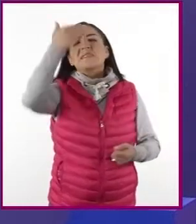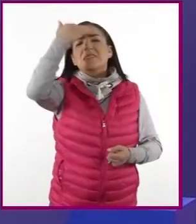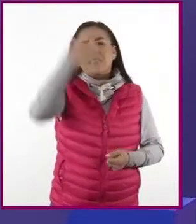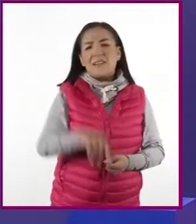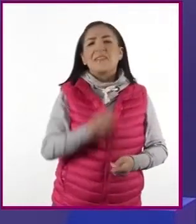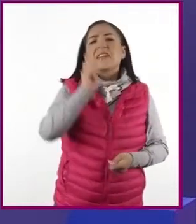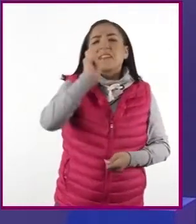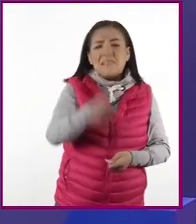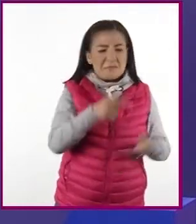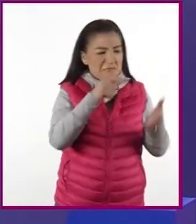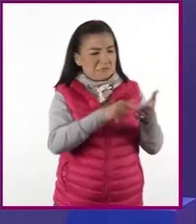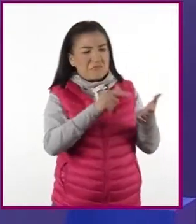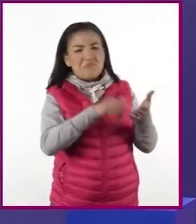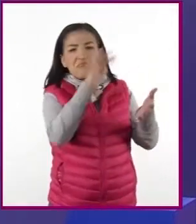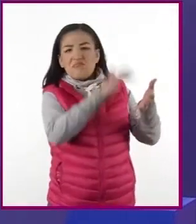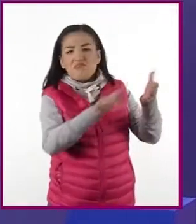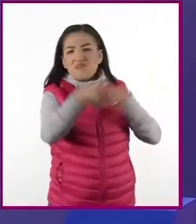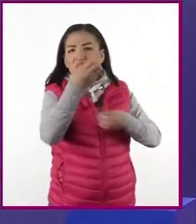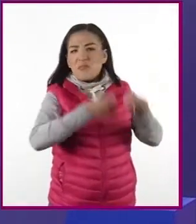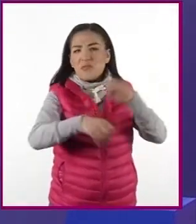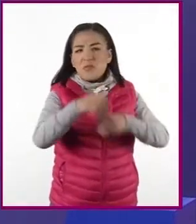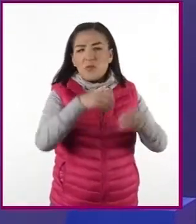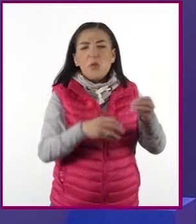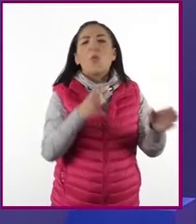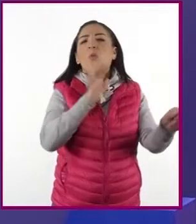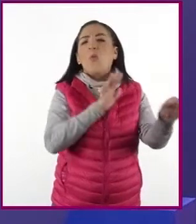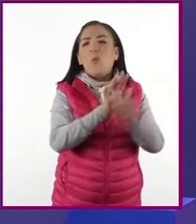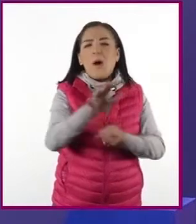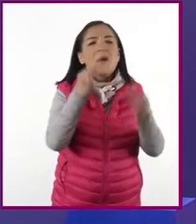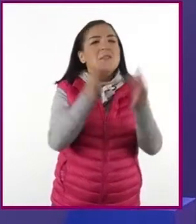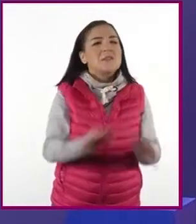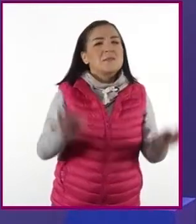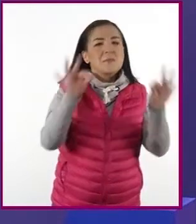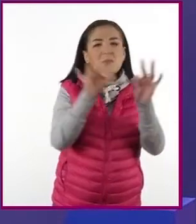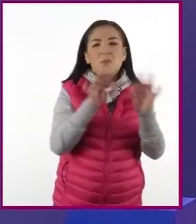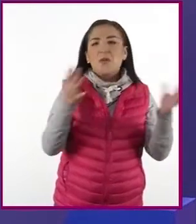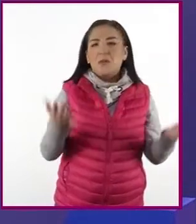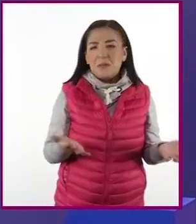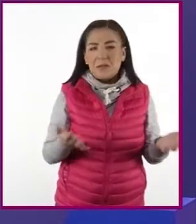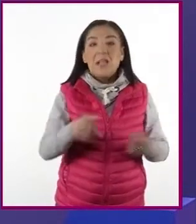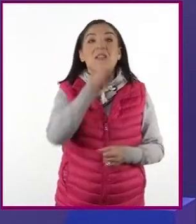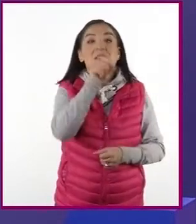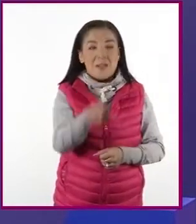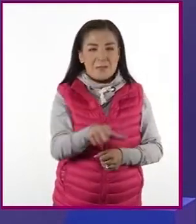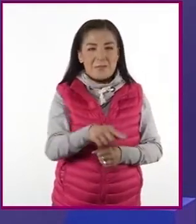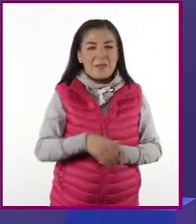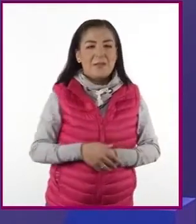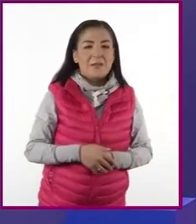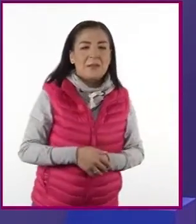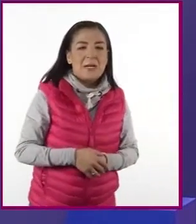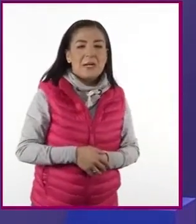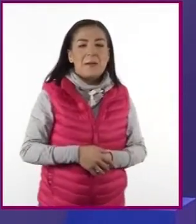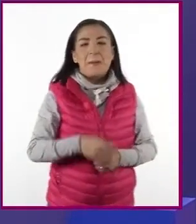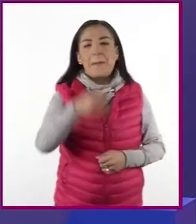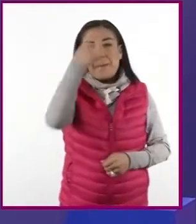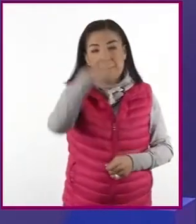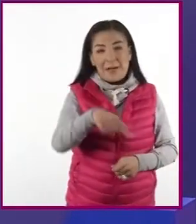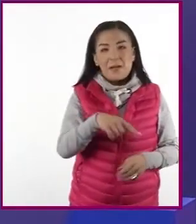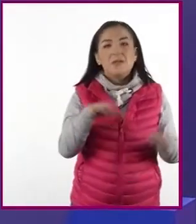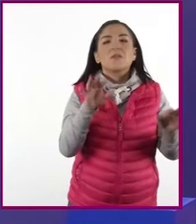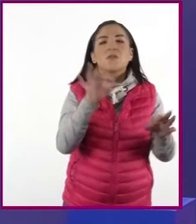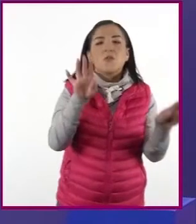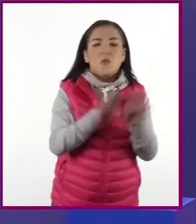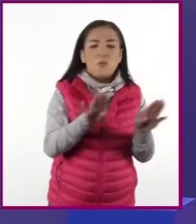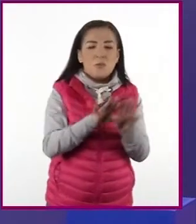obra, cuál es su relevancia, además de familiarizarlos con los criterios que siguió